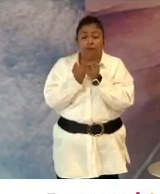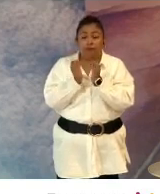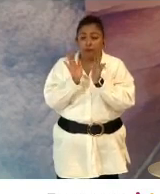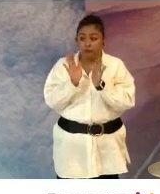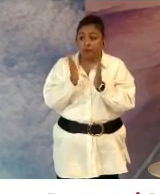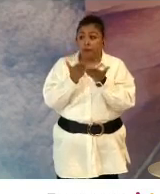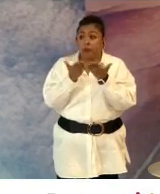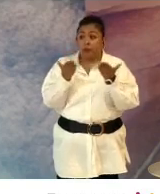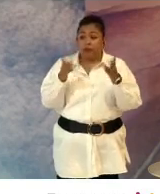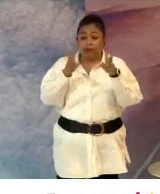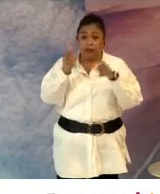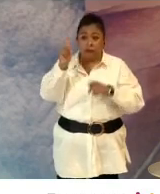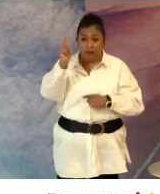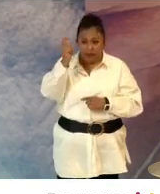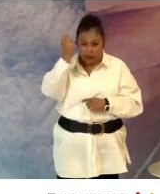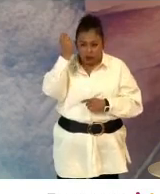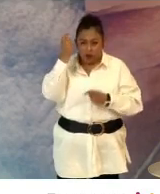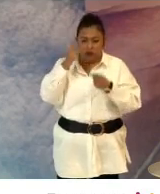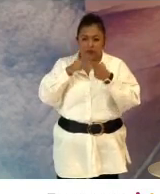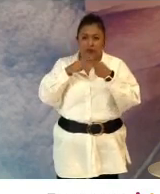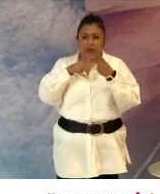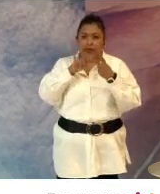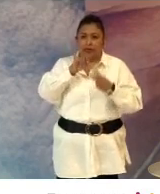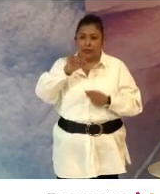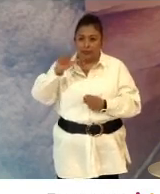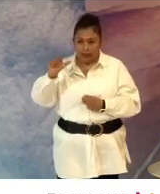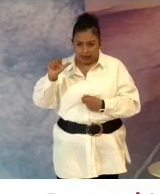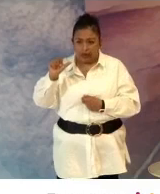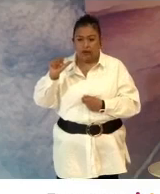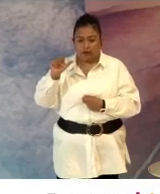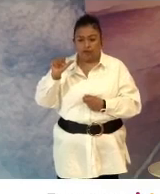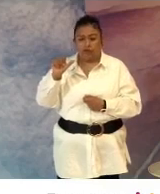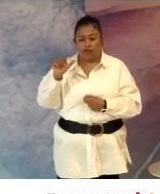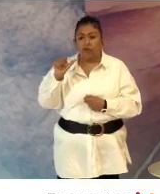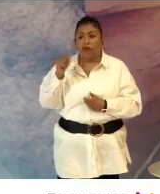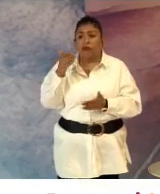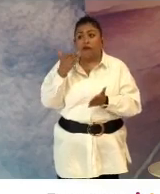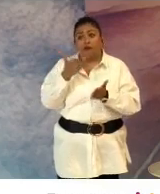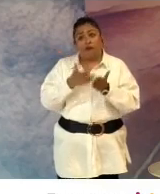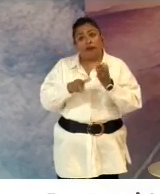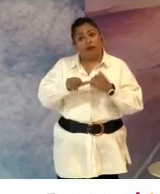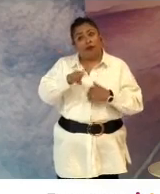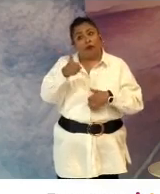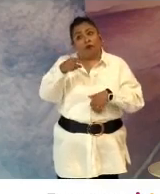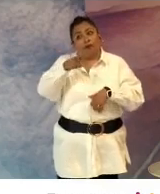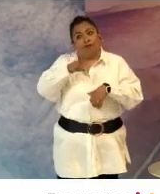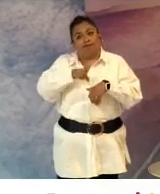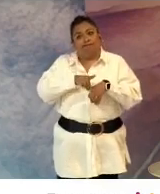Ahora, tecnología e inteligencia artificial. Nos falta otro día.